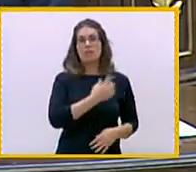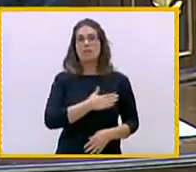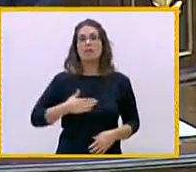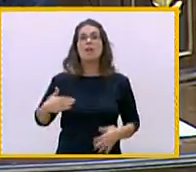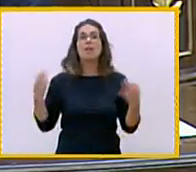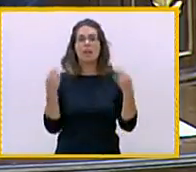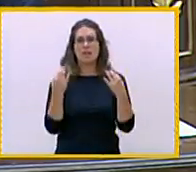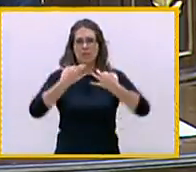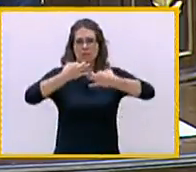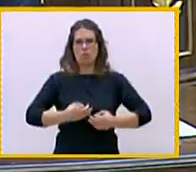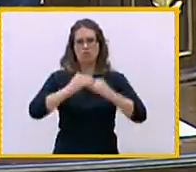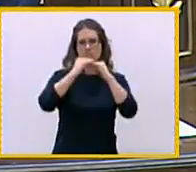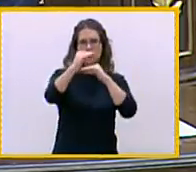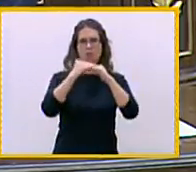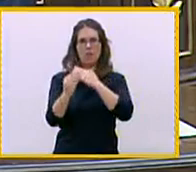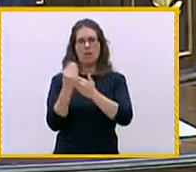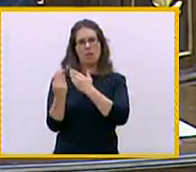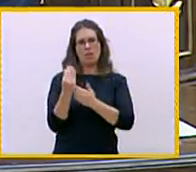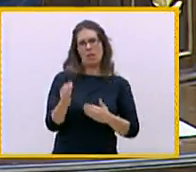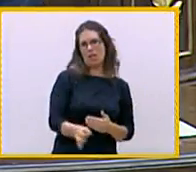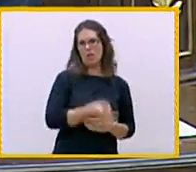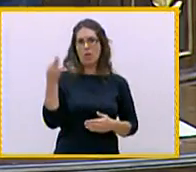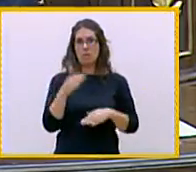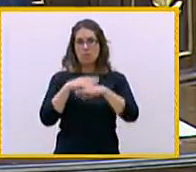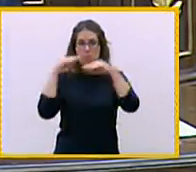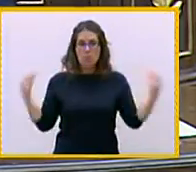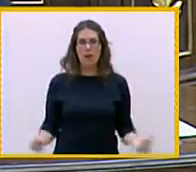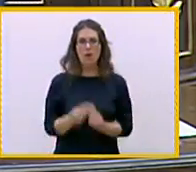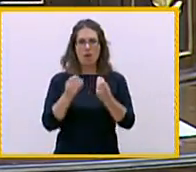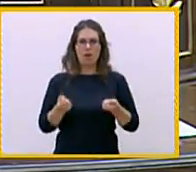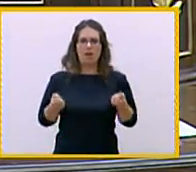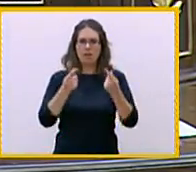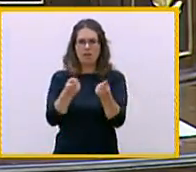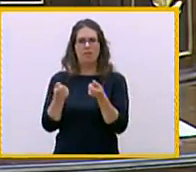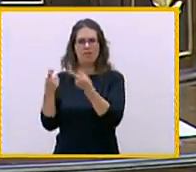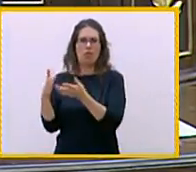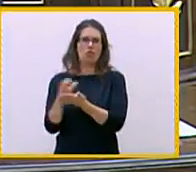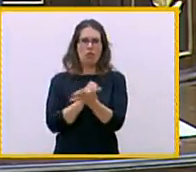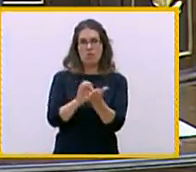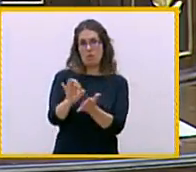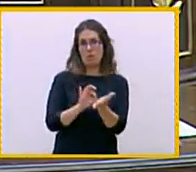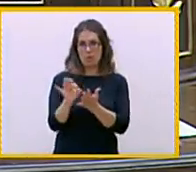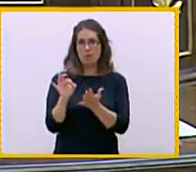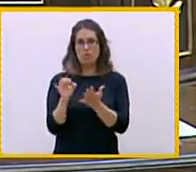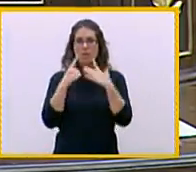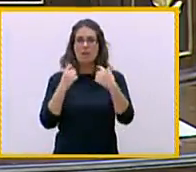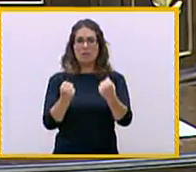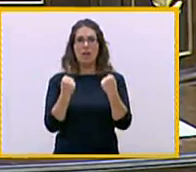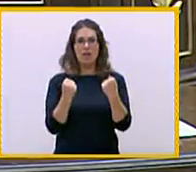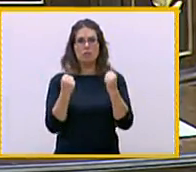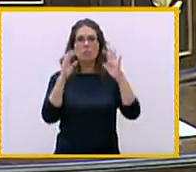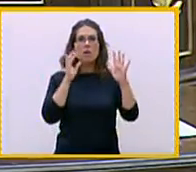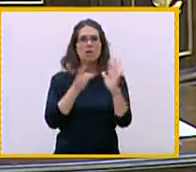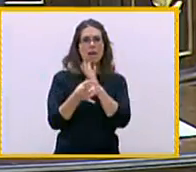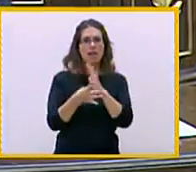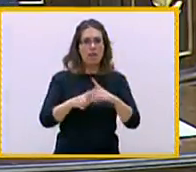adecuada para mejorar la eficiencia y eficacia de las prestaciones sanitarias, sin menoscabar la calidad y equidad